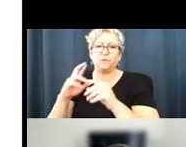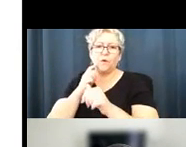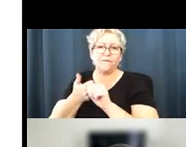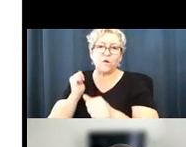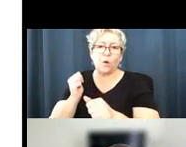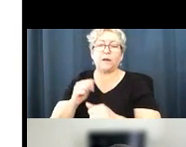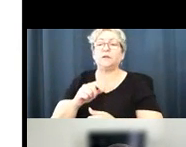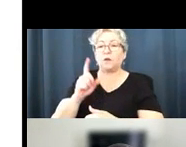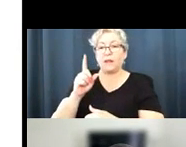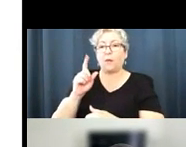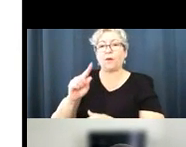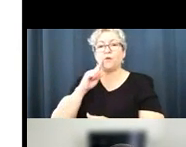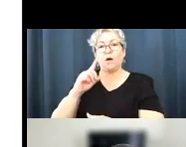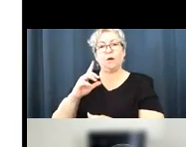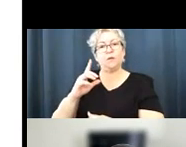va a querer